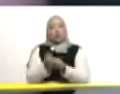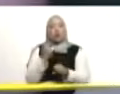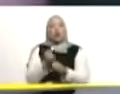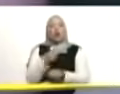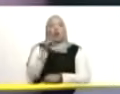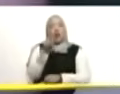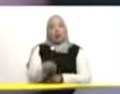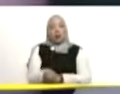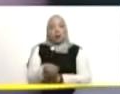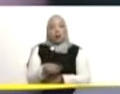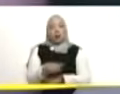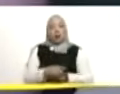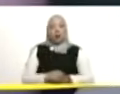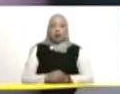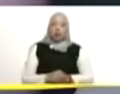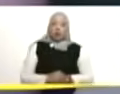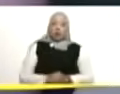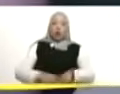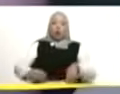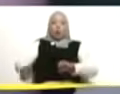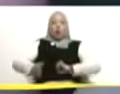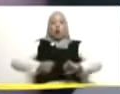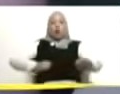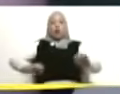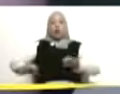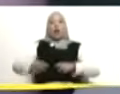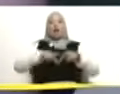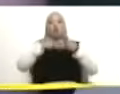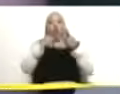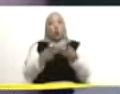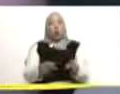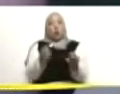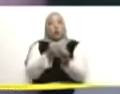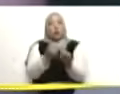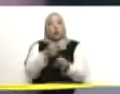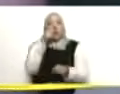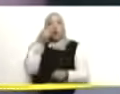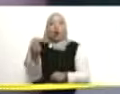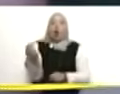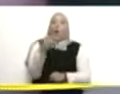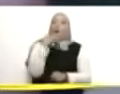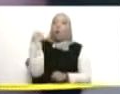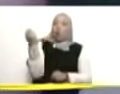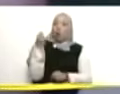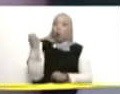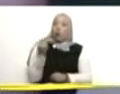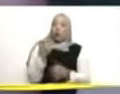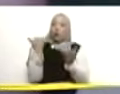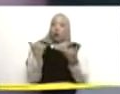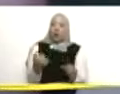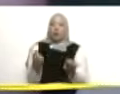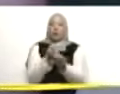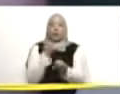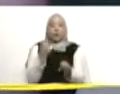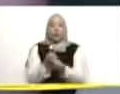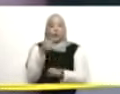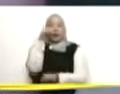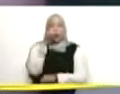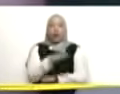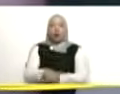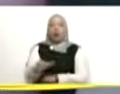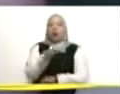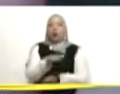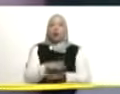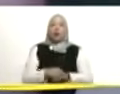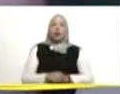también que, bueno, es un gran movimiento de voluntarios en los que también se pueden sumar jóvenes que en momentos de emergencias quieran